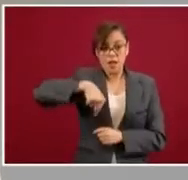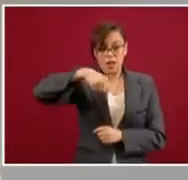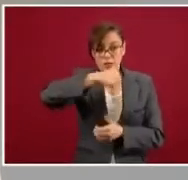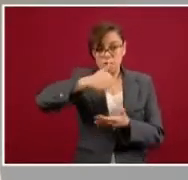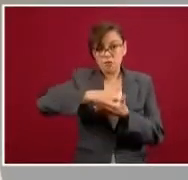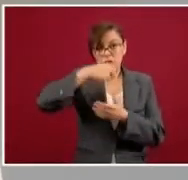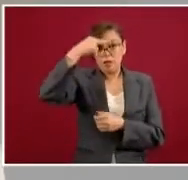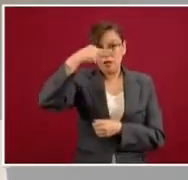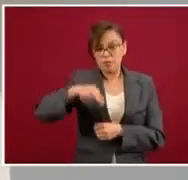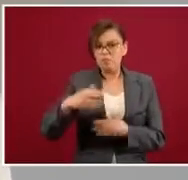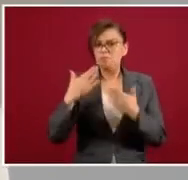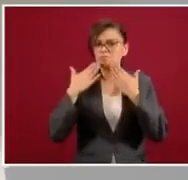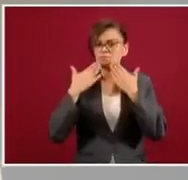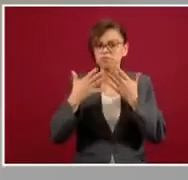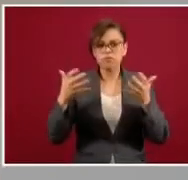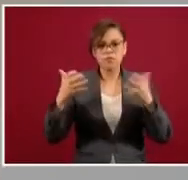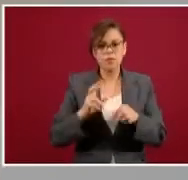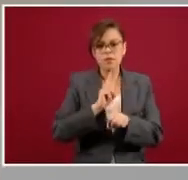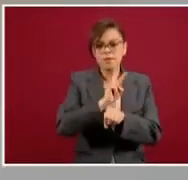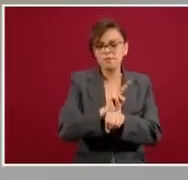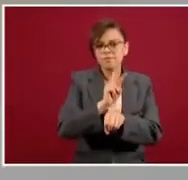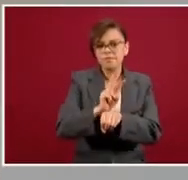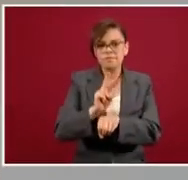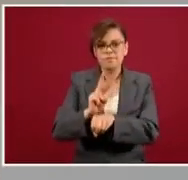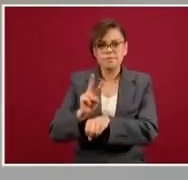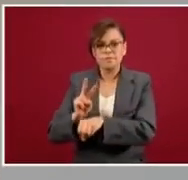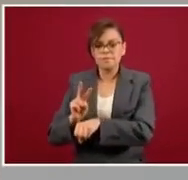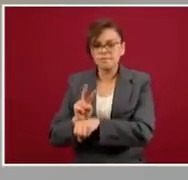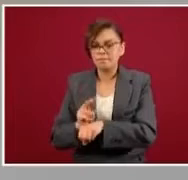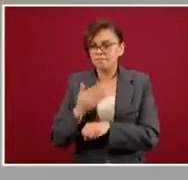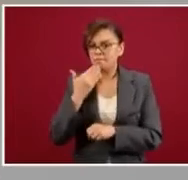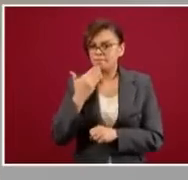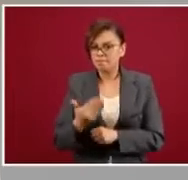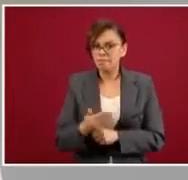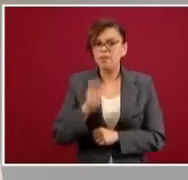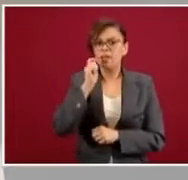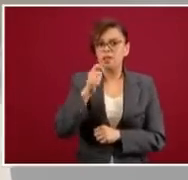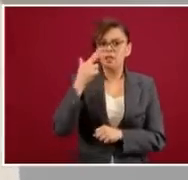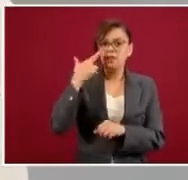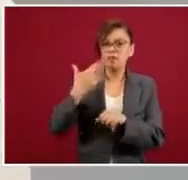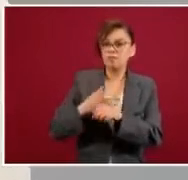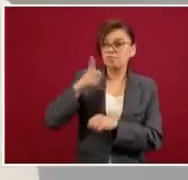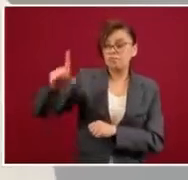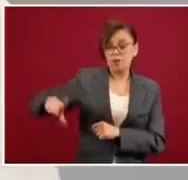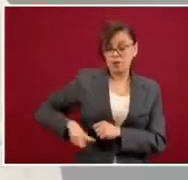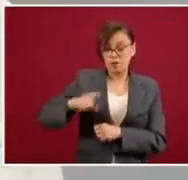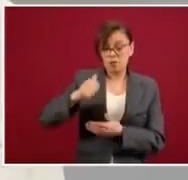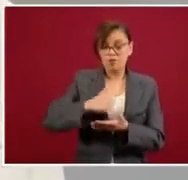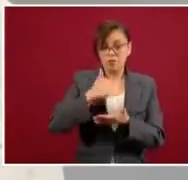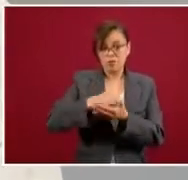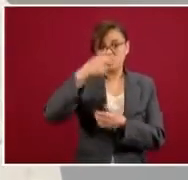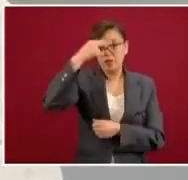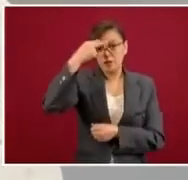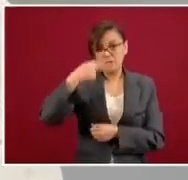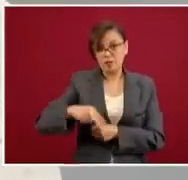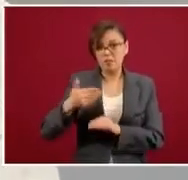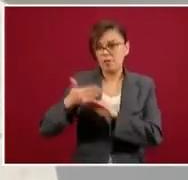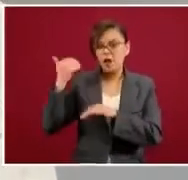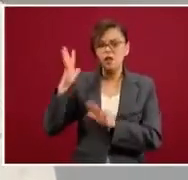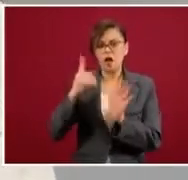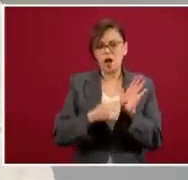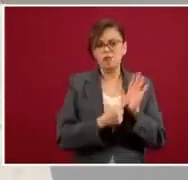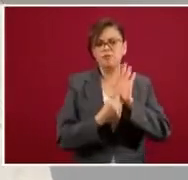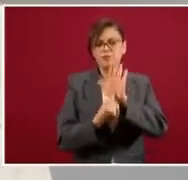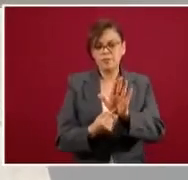México, que lo hace la propia gobierno de la Ciudad de México y como mostramos hace unos días, tenemos